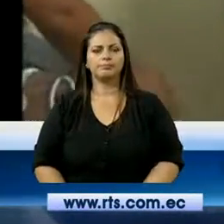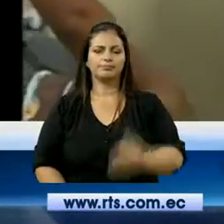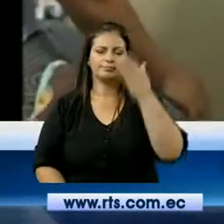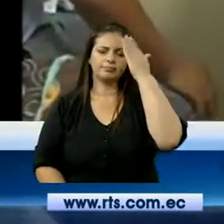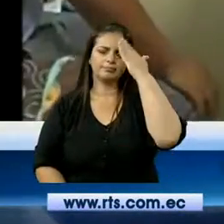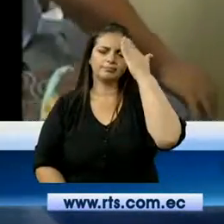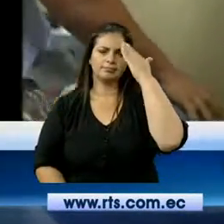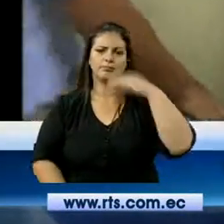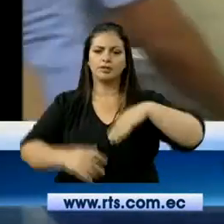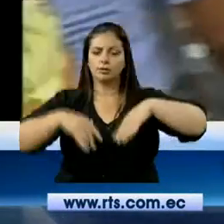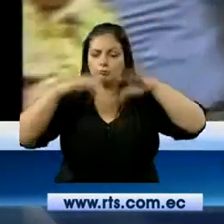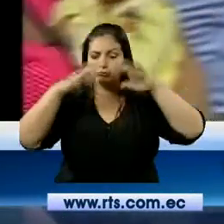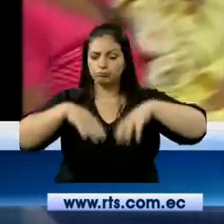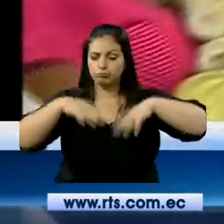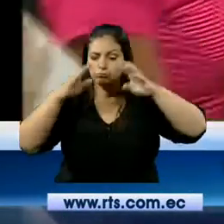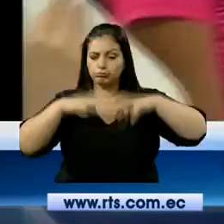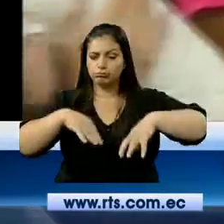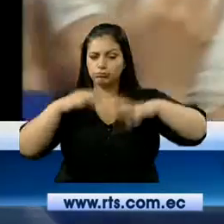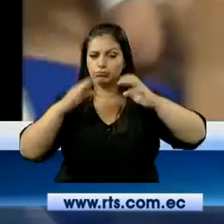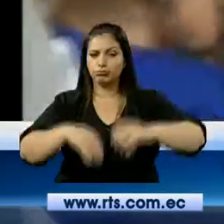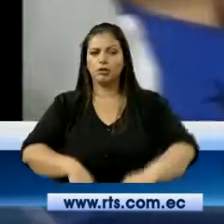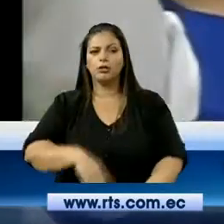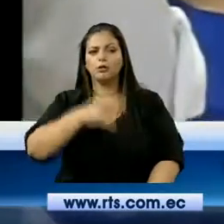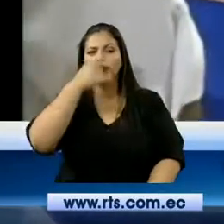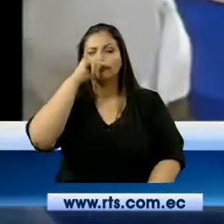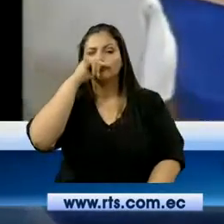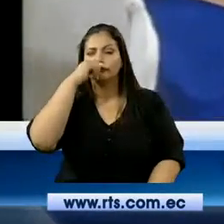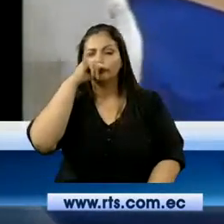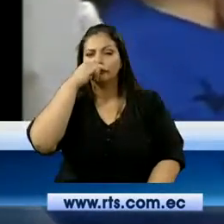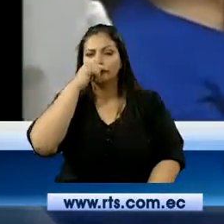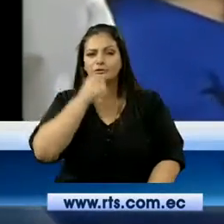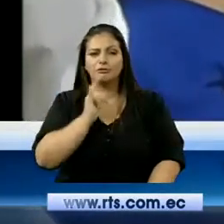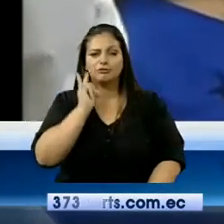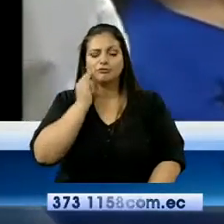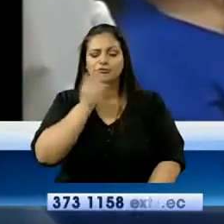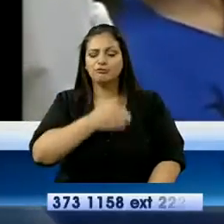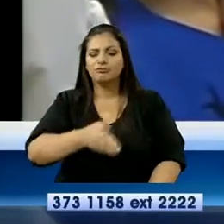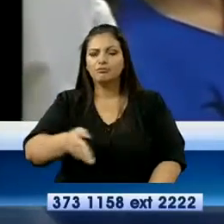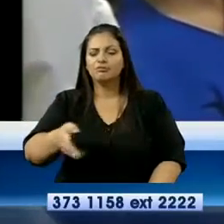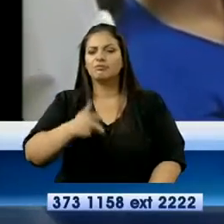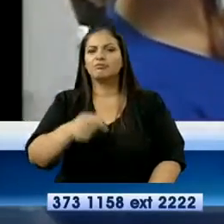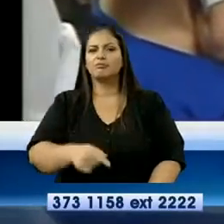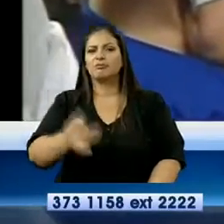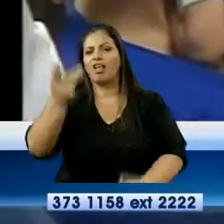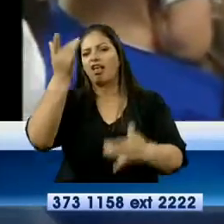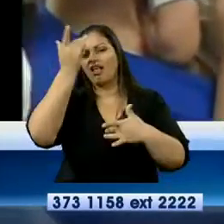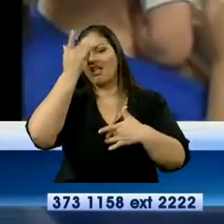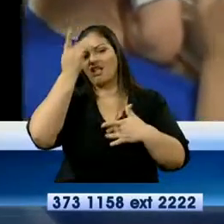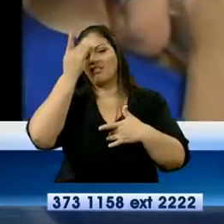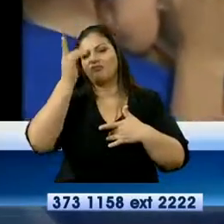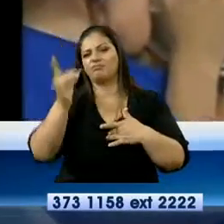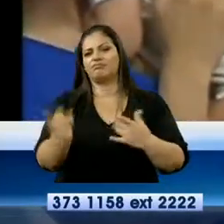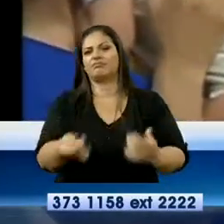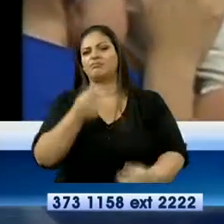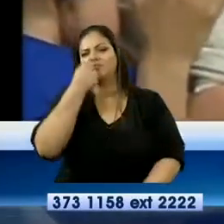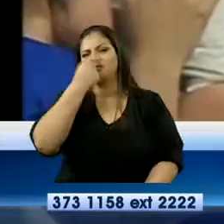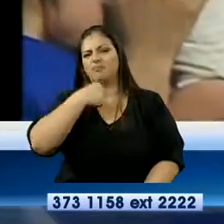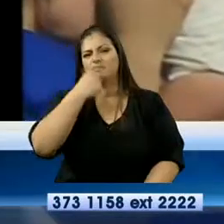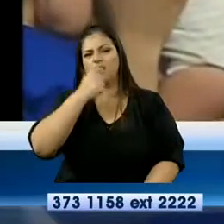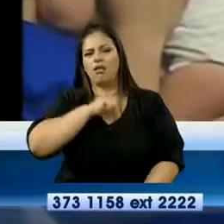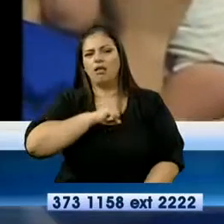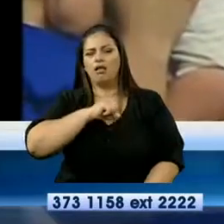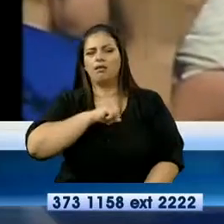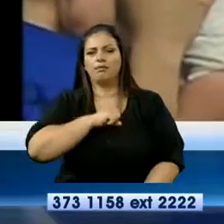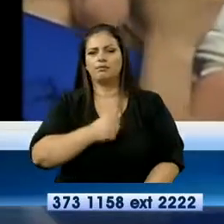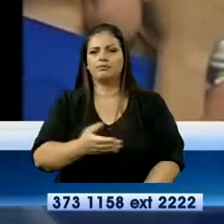especial también a los menores de edad. Vamos a dialogar esta mañana con Ruth Quintero, directora del Distrito